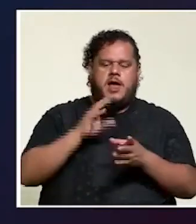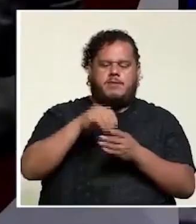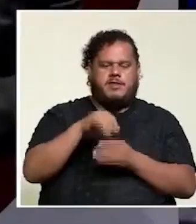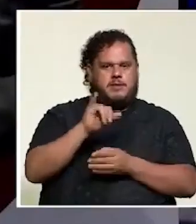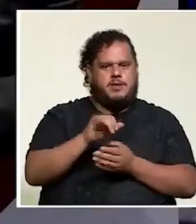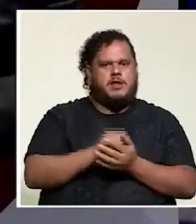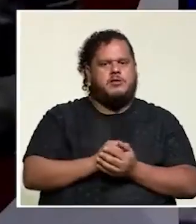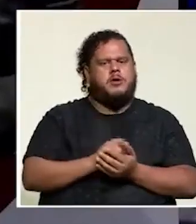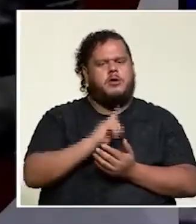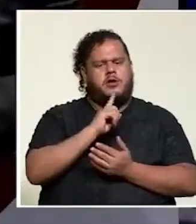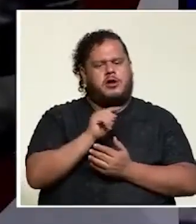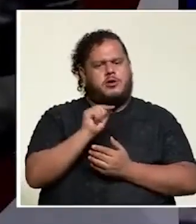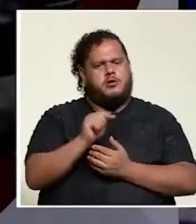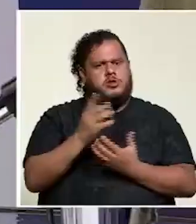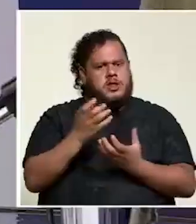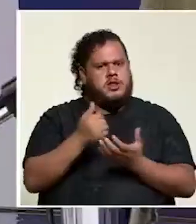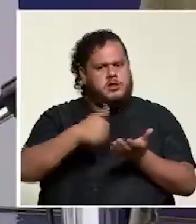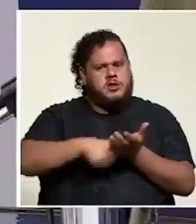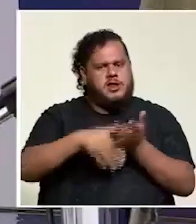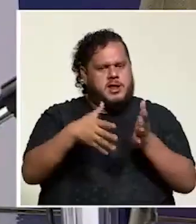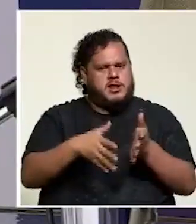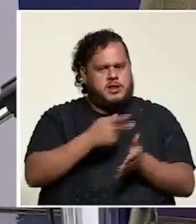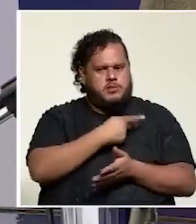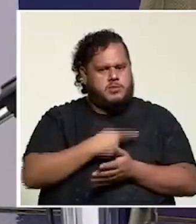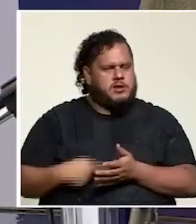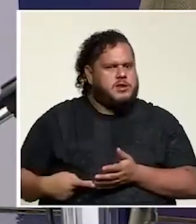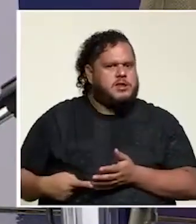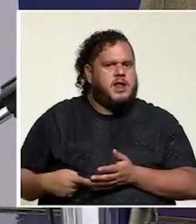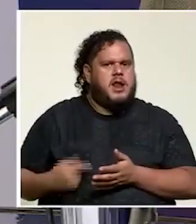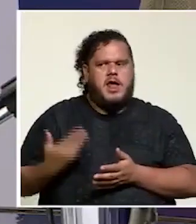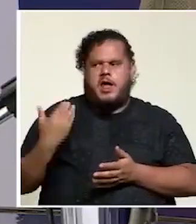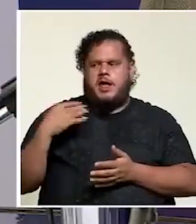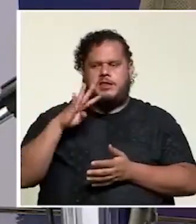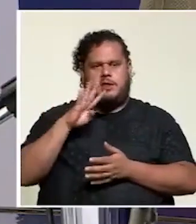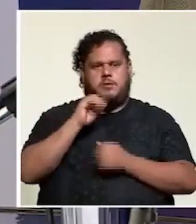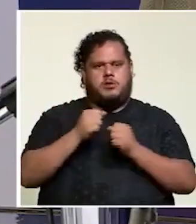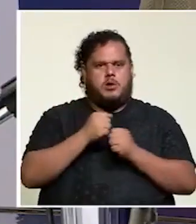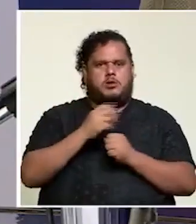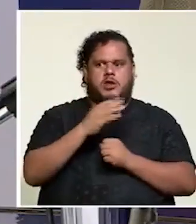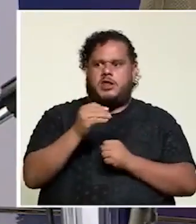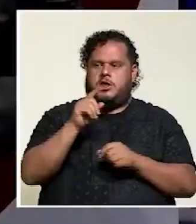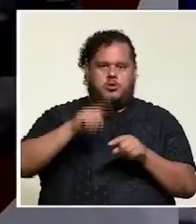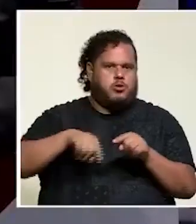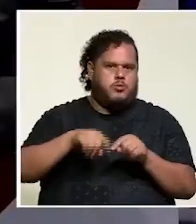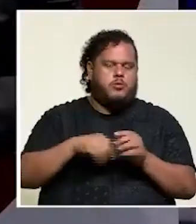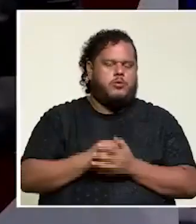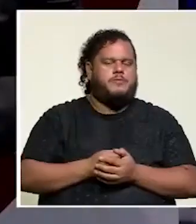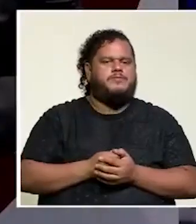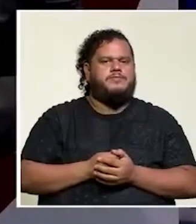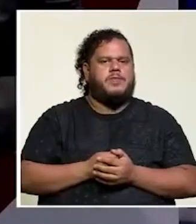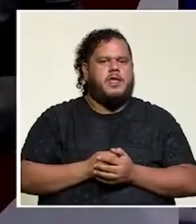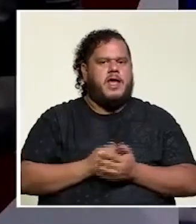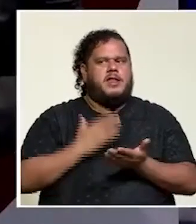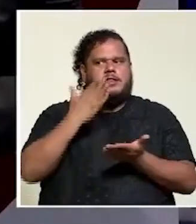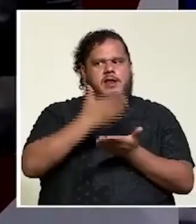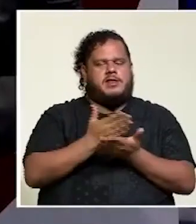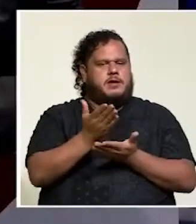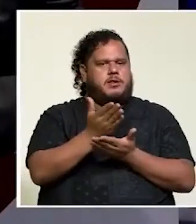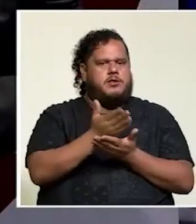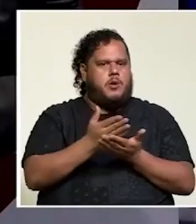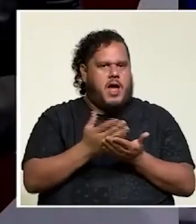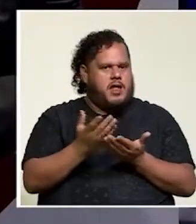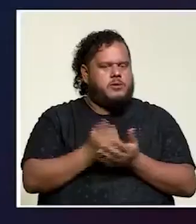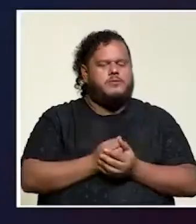Lo cierto es que usted quiso ser candidato presidencial hace 4 años y Así no es. pudo. Se le atravesó un